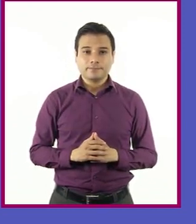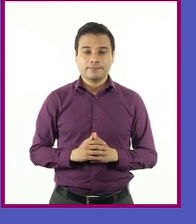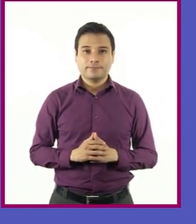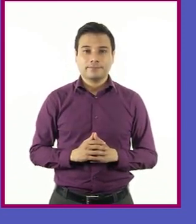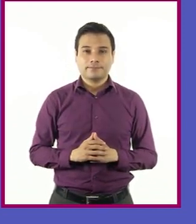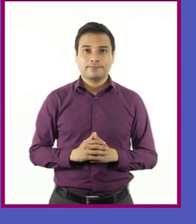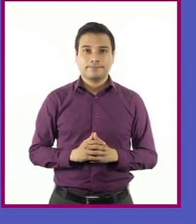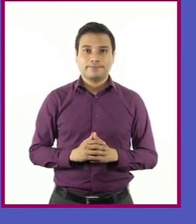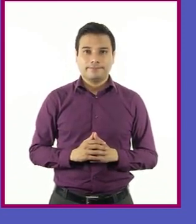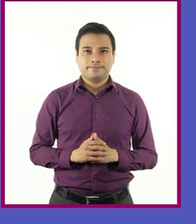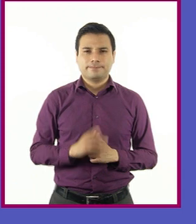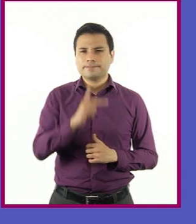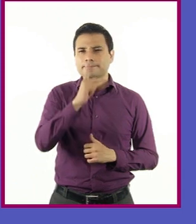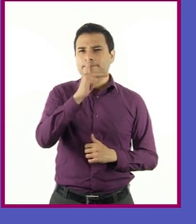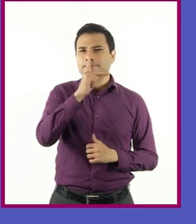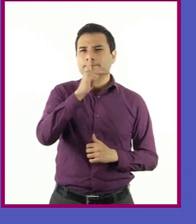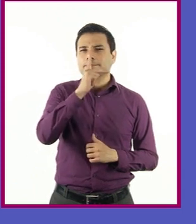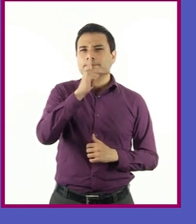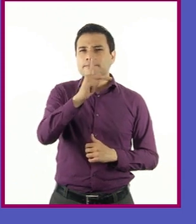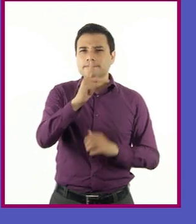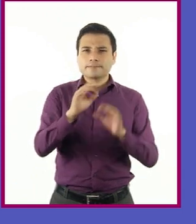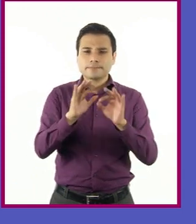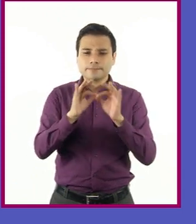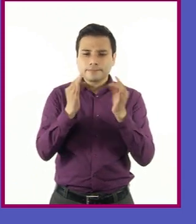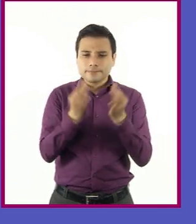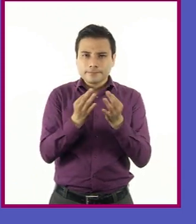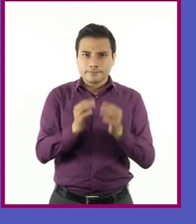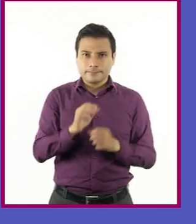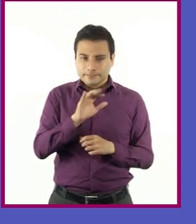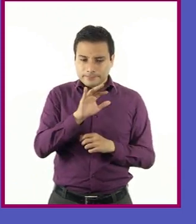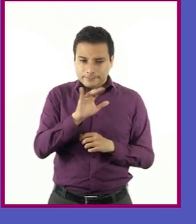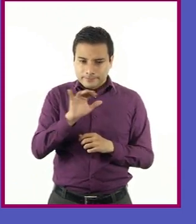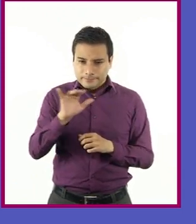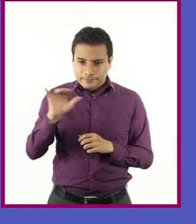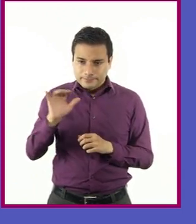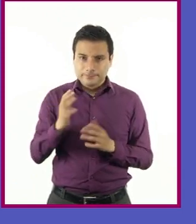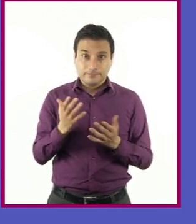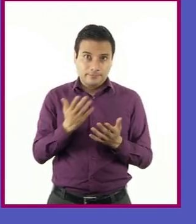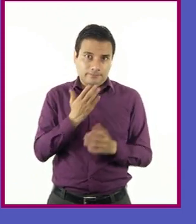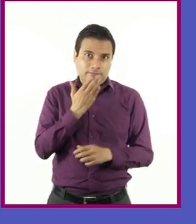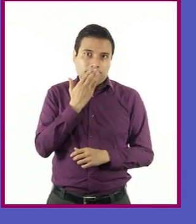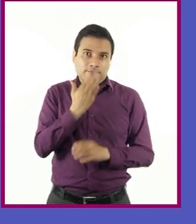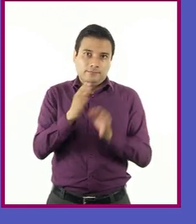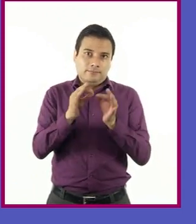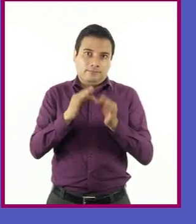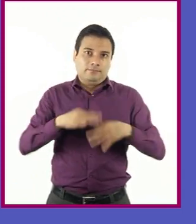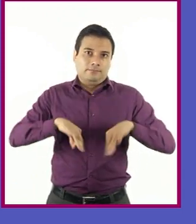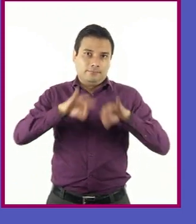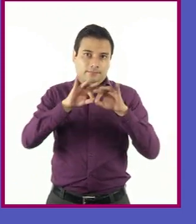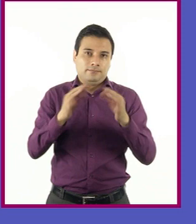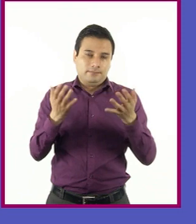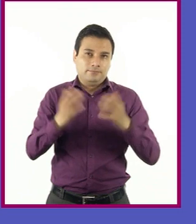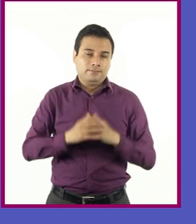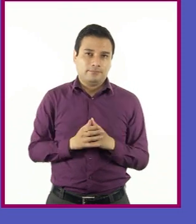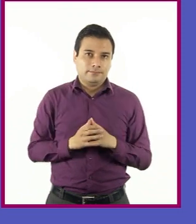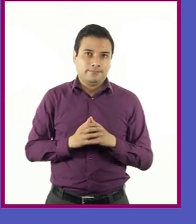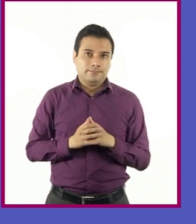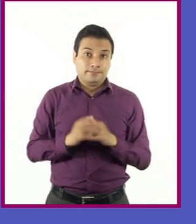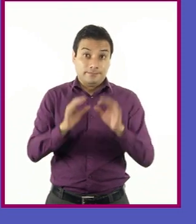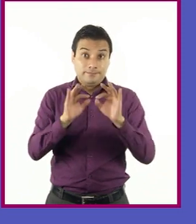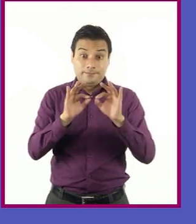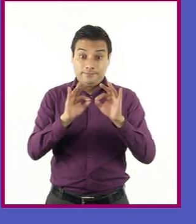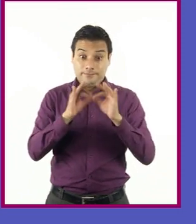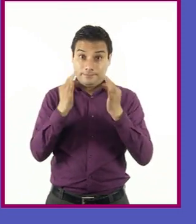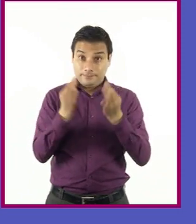La tipografía no solo es importante por cumplir la función de contener los diálogos del personaje, sino que su forma